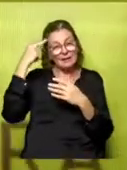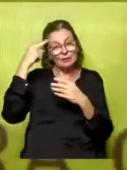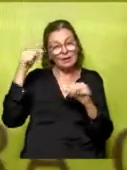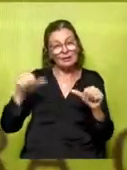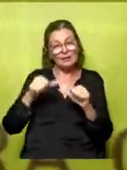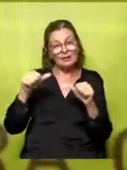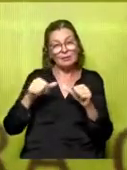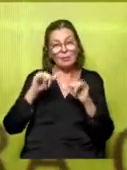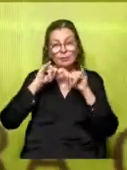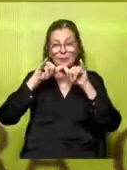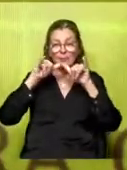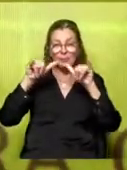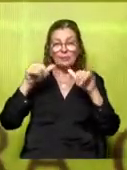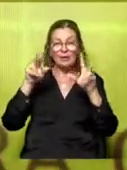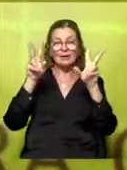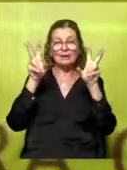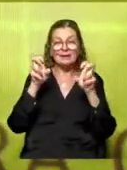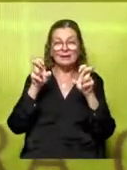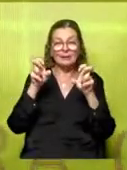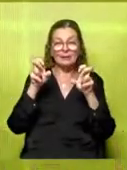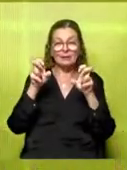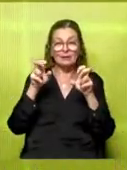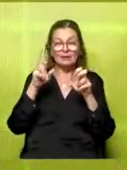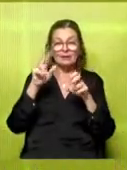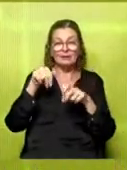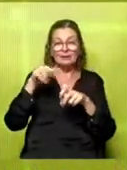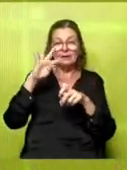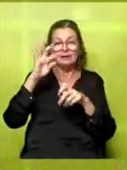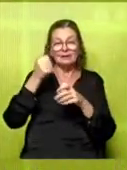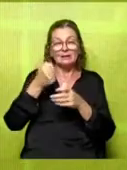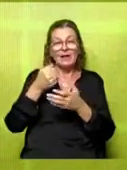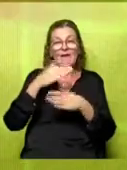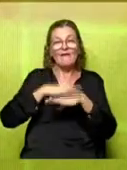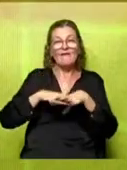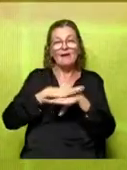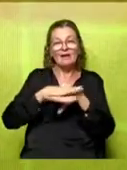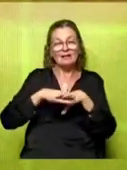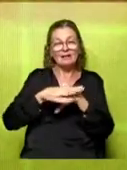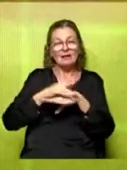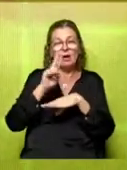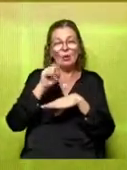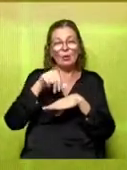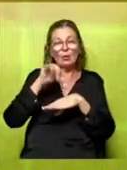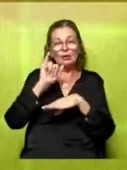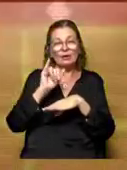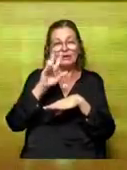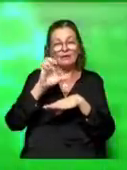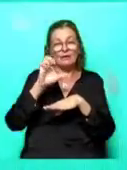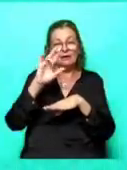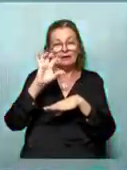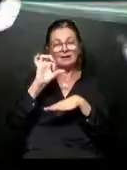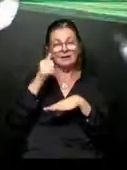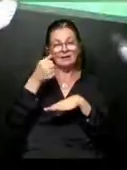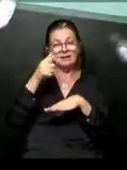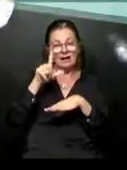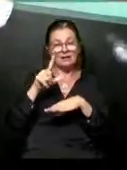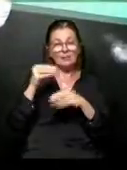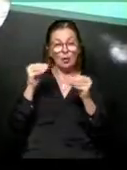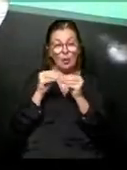mucha difusión del tema renta básica universal, porque tenemos compañeras que